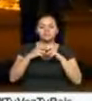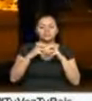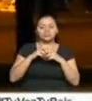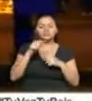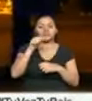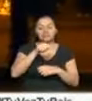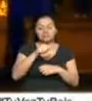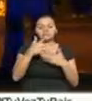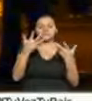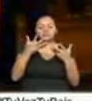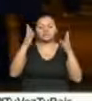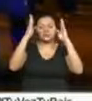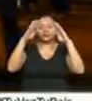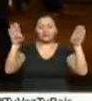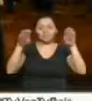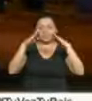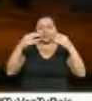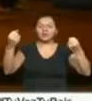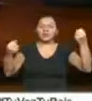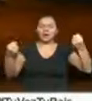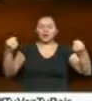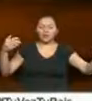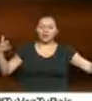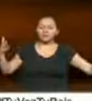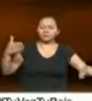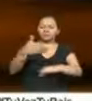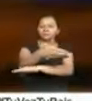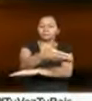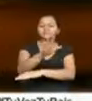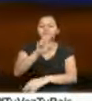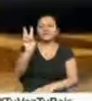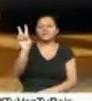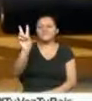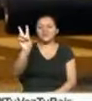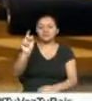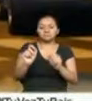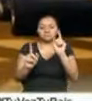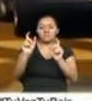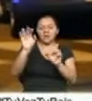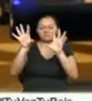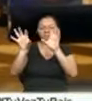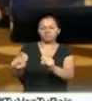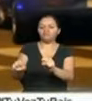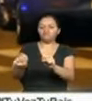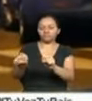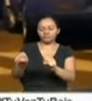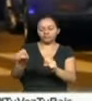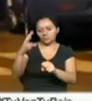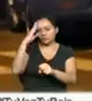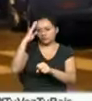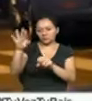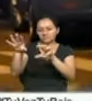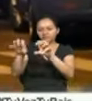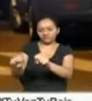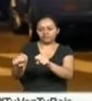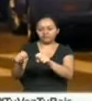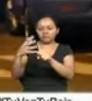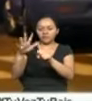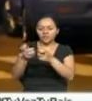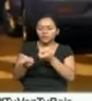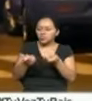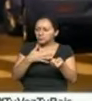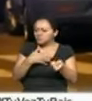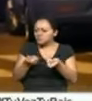un mercado navideño en Berlín, fue abatido el viernes por la policía de Milán. Detenido en el marco de un control de rutina,